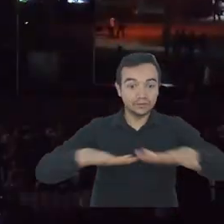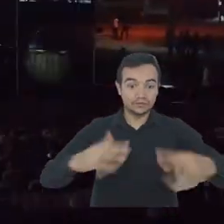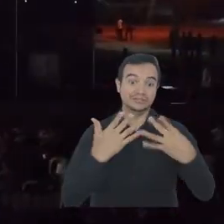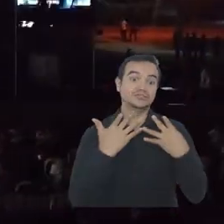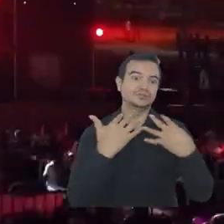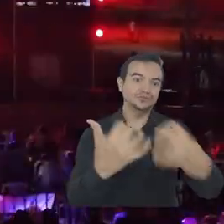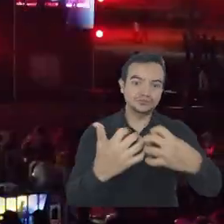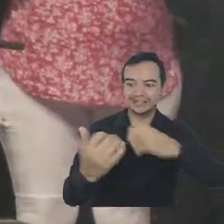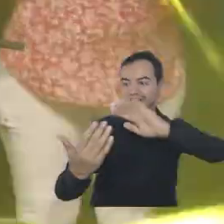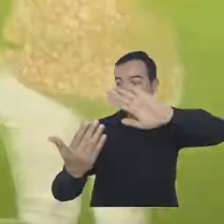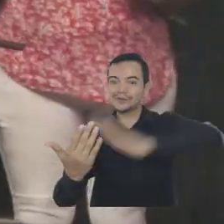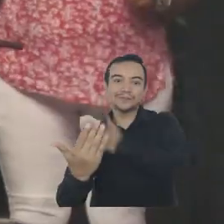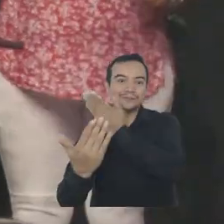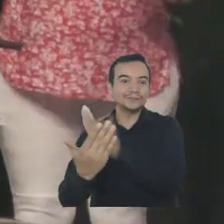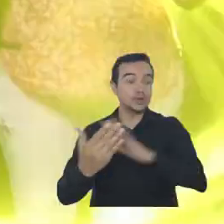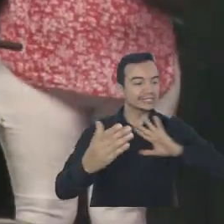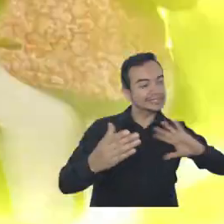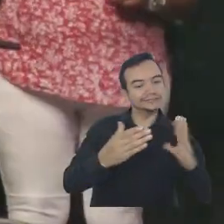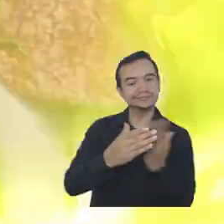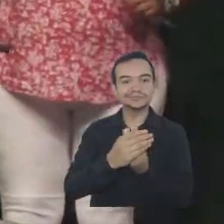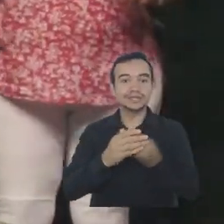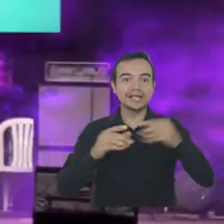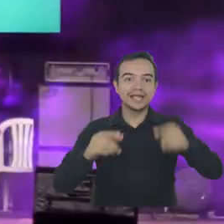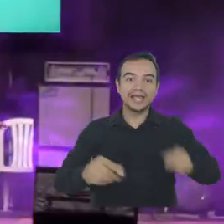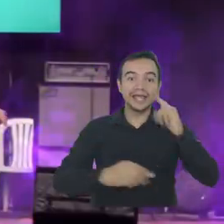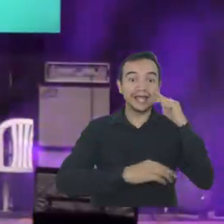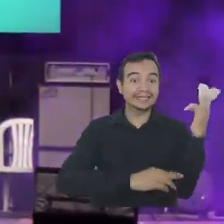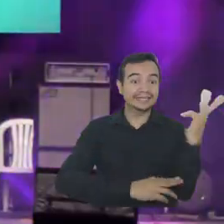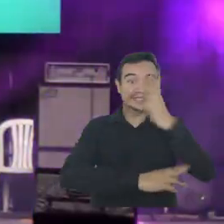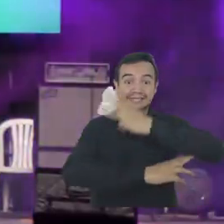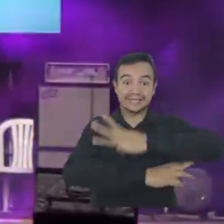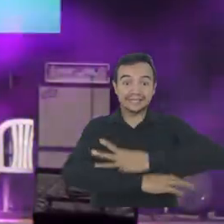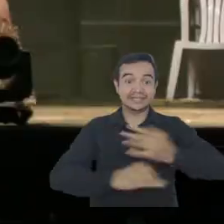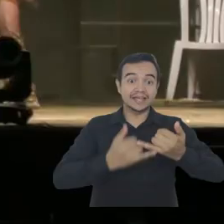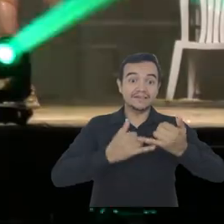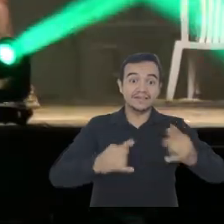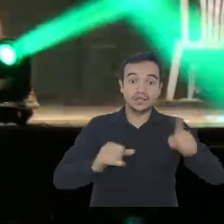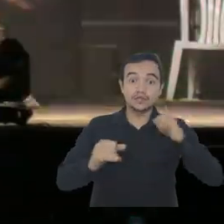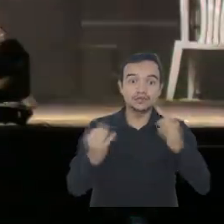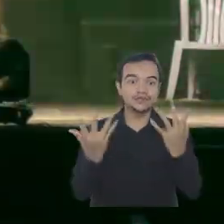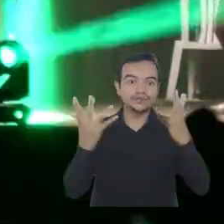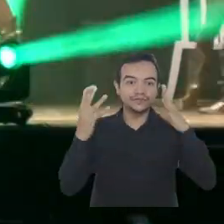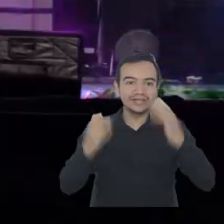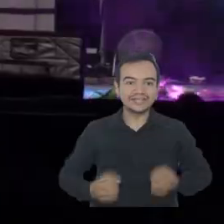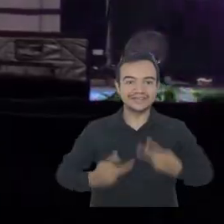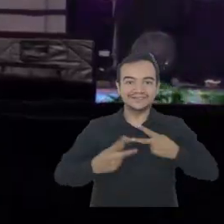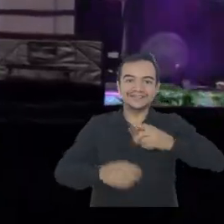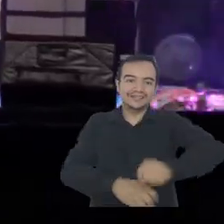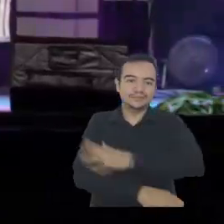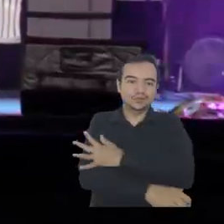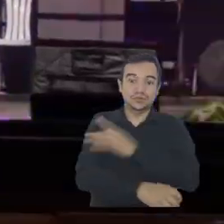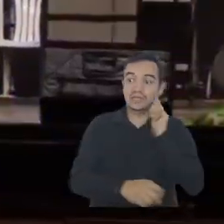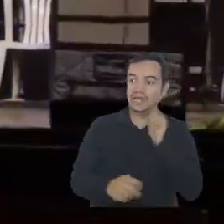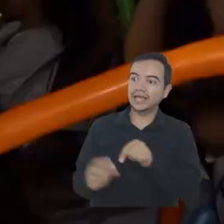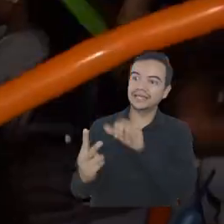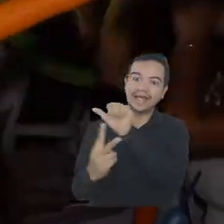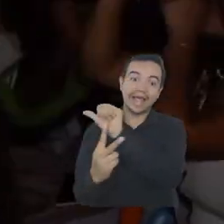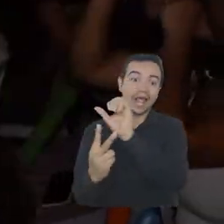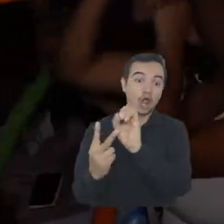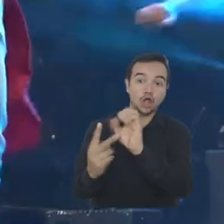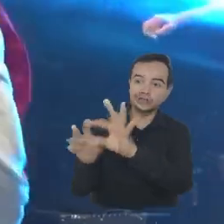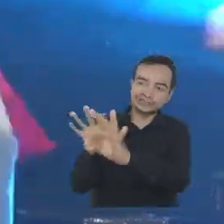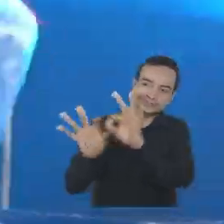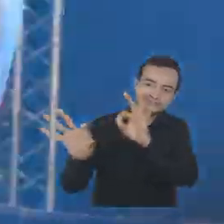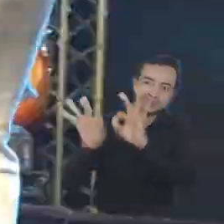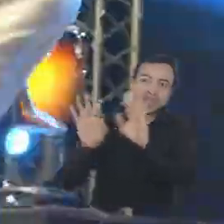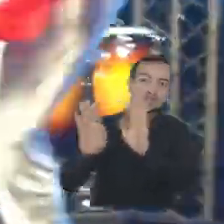Con la mejor música y más inclusión cerró el tercer día del Festival de la Vida y las Emociones, en el que se eligió a la chica y el chico